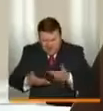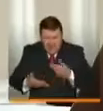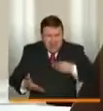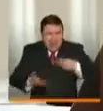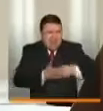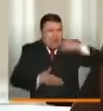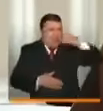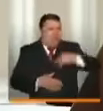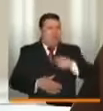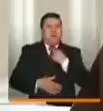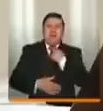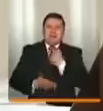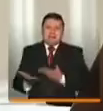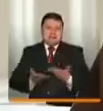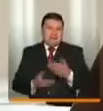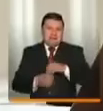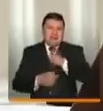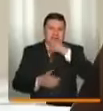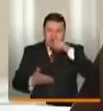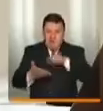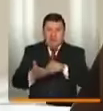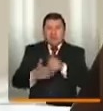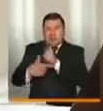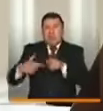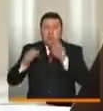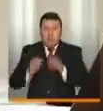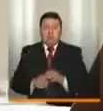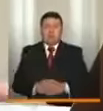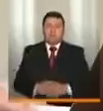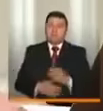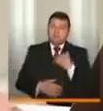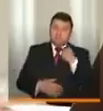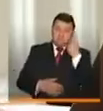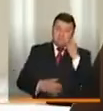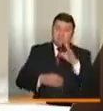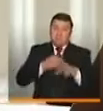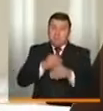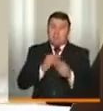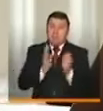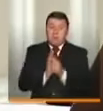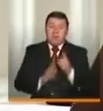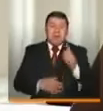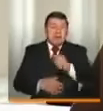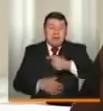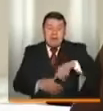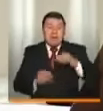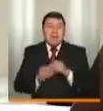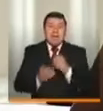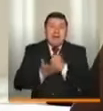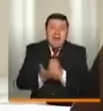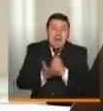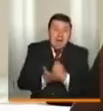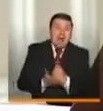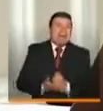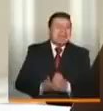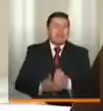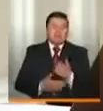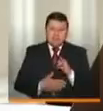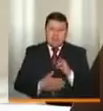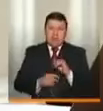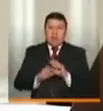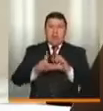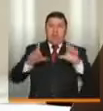el pago de sus servicios públicos. Como complemento para aquellas personas que necesitan más ayuda, hemos lanzado